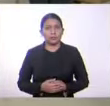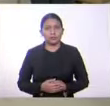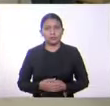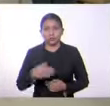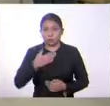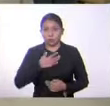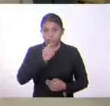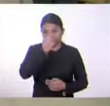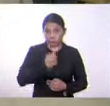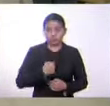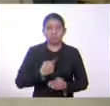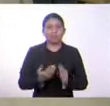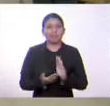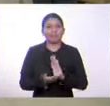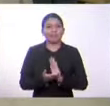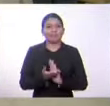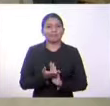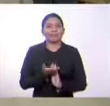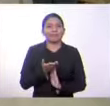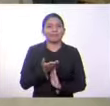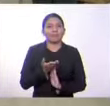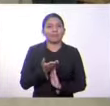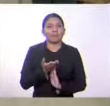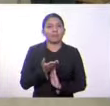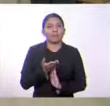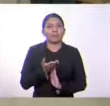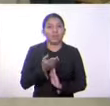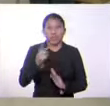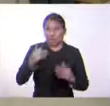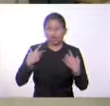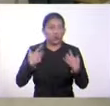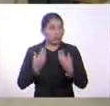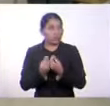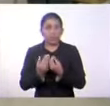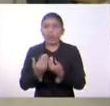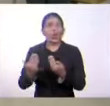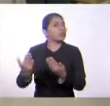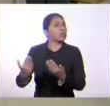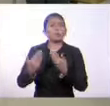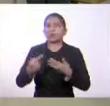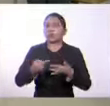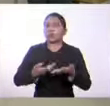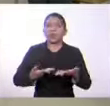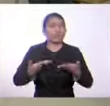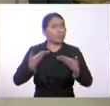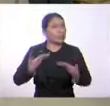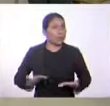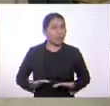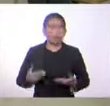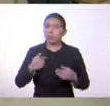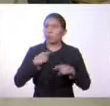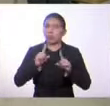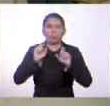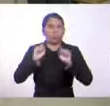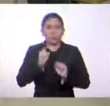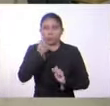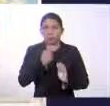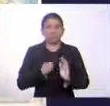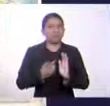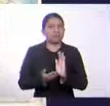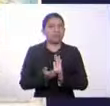realización. Lástima una sociedad donde no se garanticen los derechos humanos porque no te puedes realizar, mucho más si eres